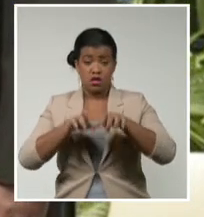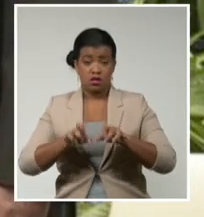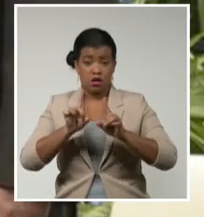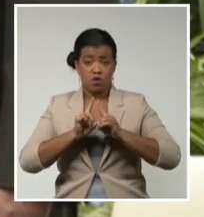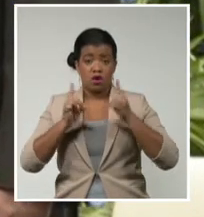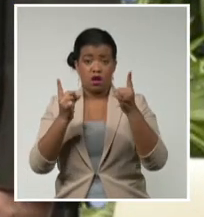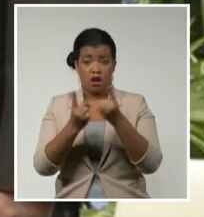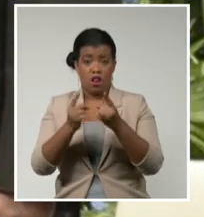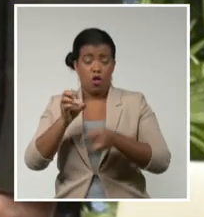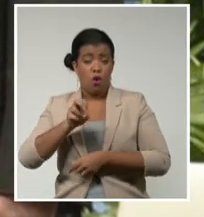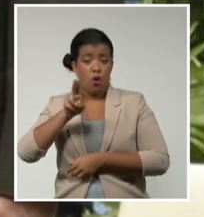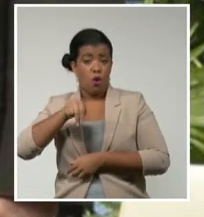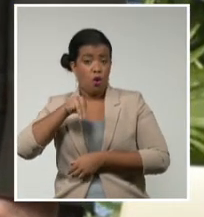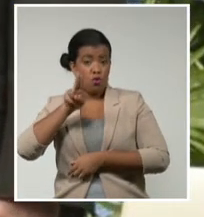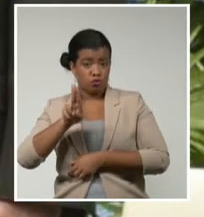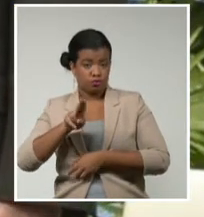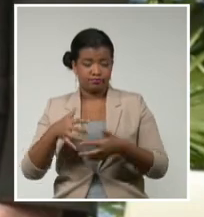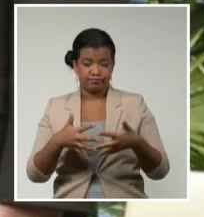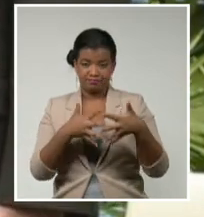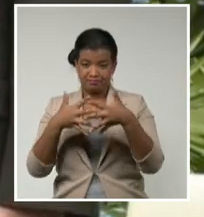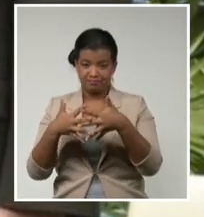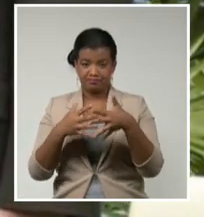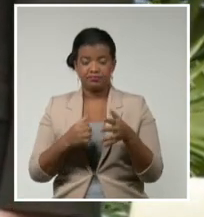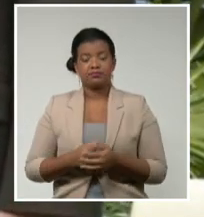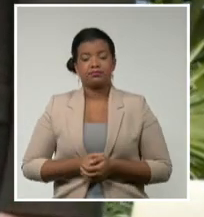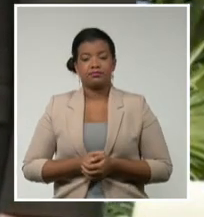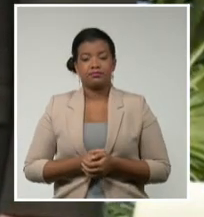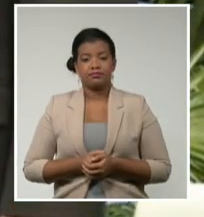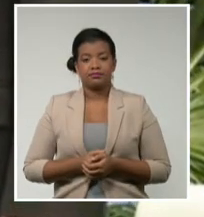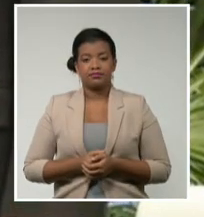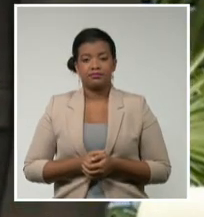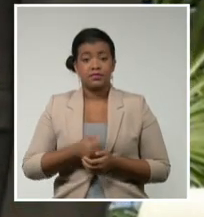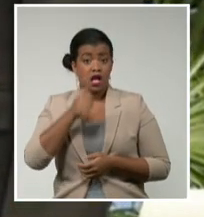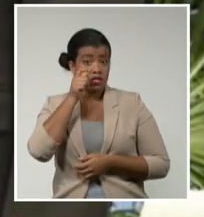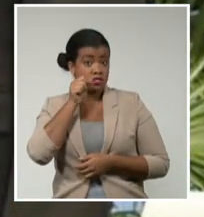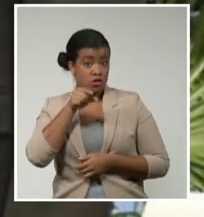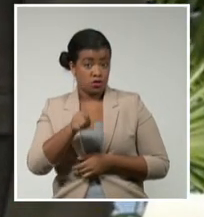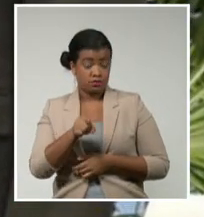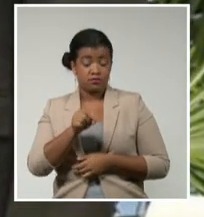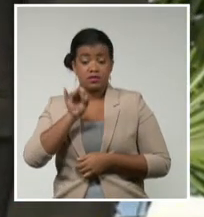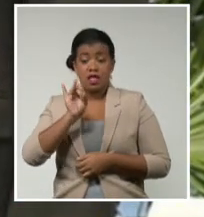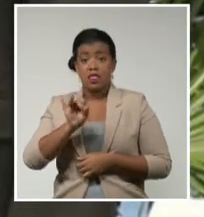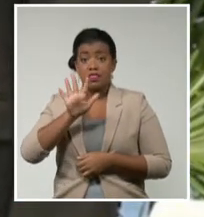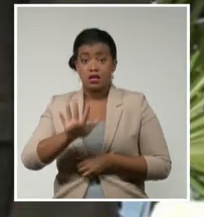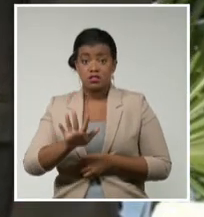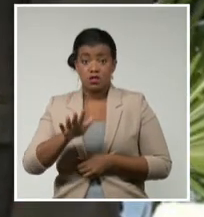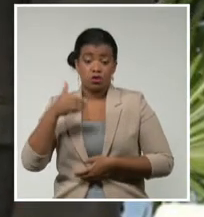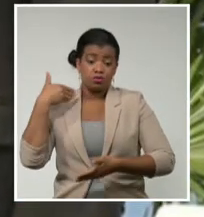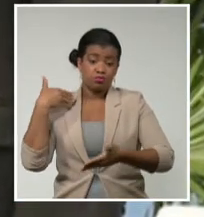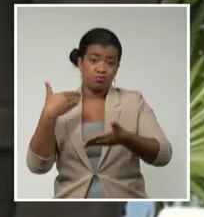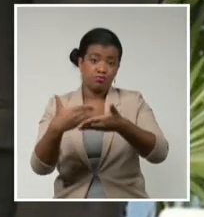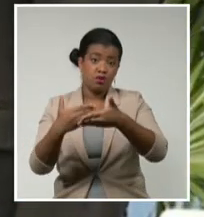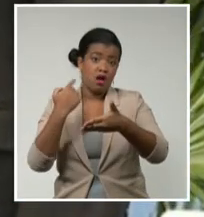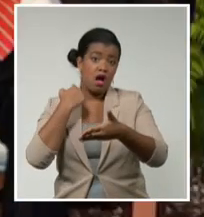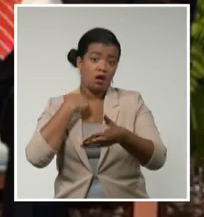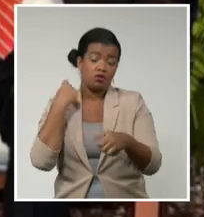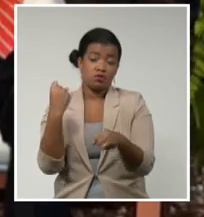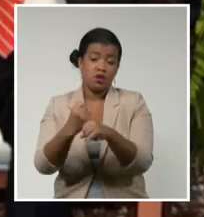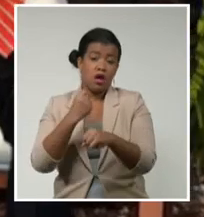las naciones unidas nuevayork excelencia tras 75 años de su fundación el papel de las naciones